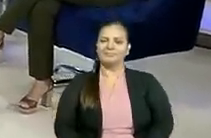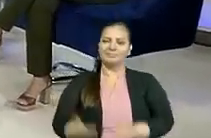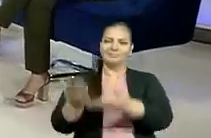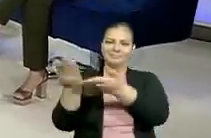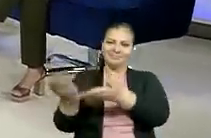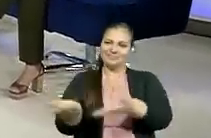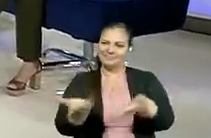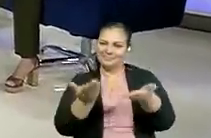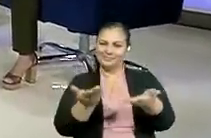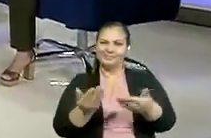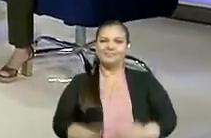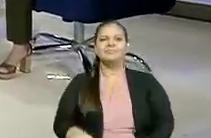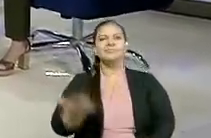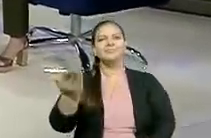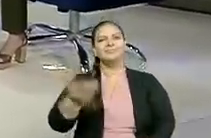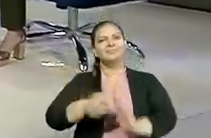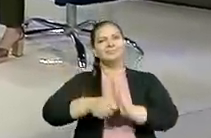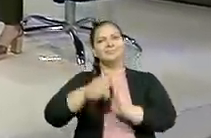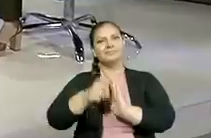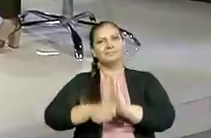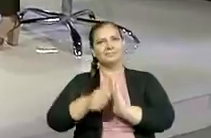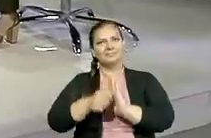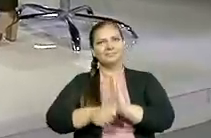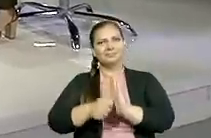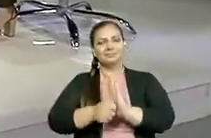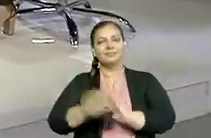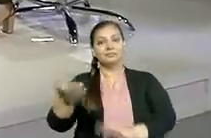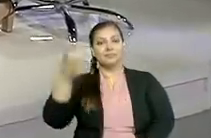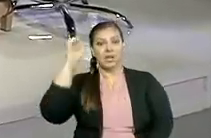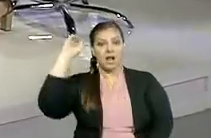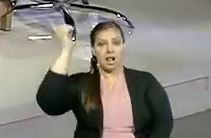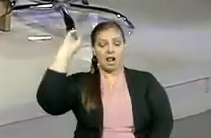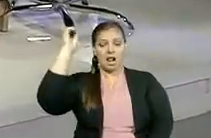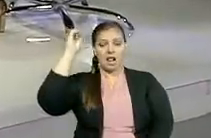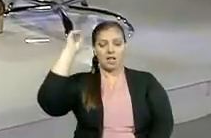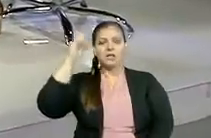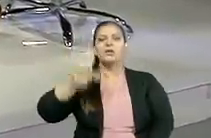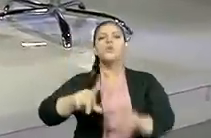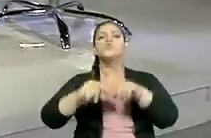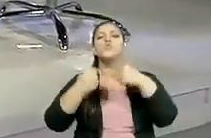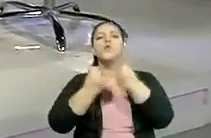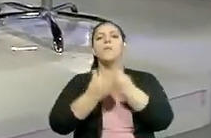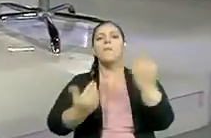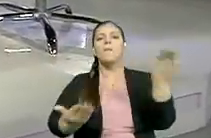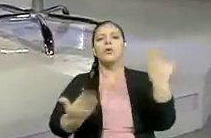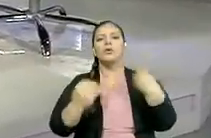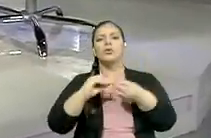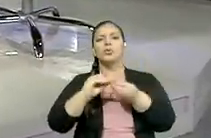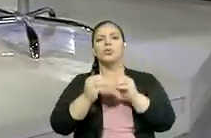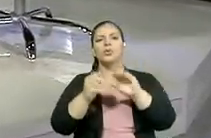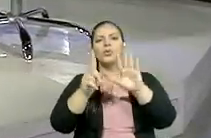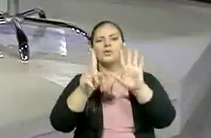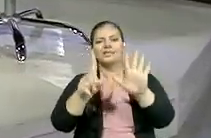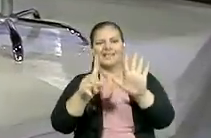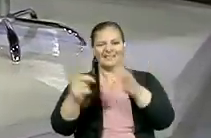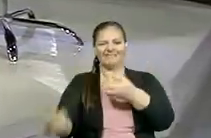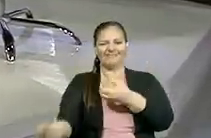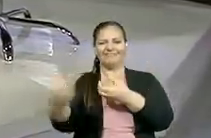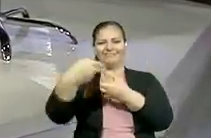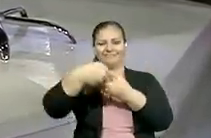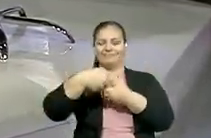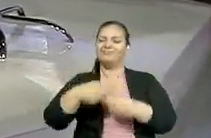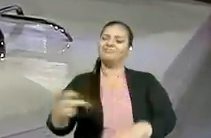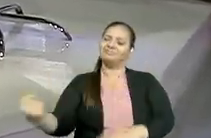Efectivamente, José Luis, amables televidentes, damos la más cordial de las bienvenidas al abogado Henry Cocalón en su calidad de asambleísta por la Alianza